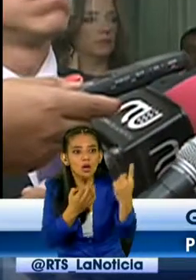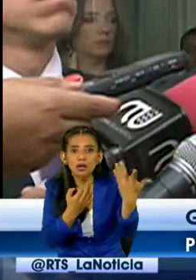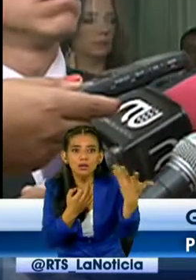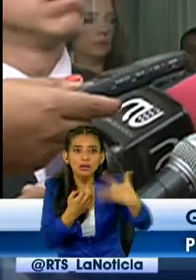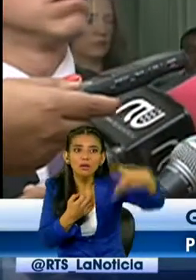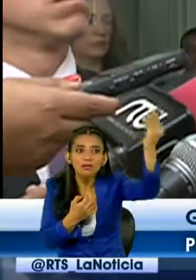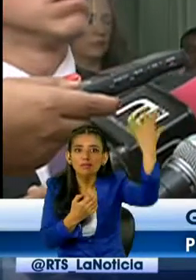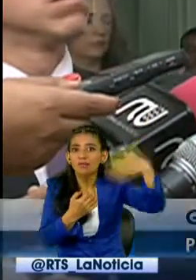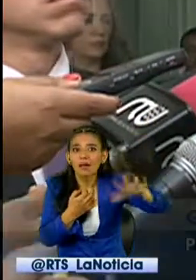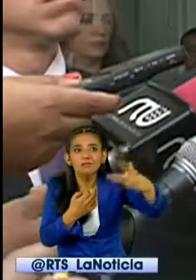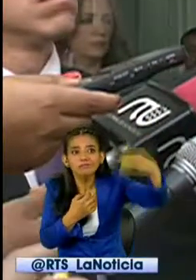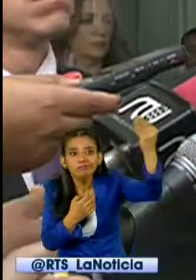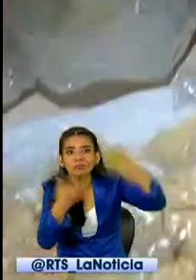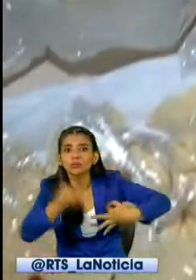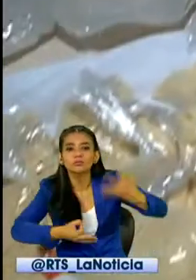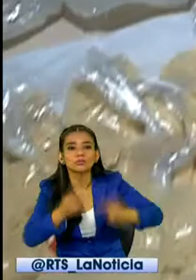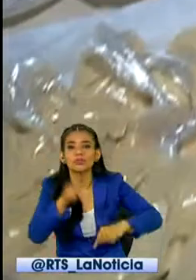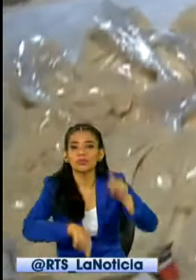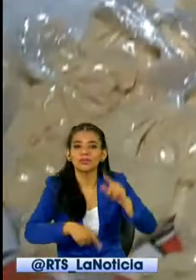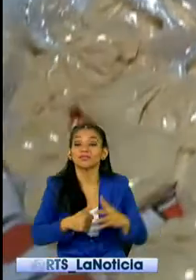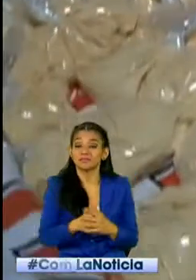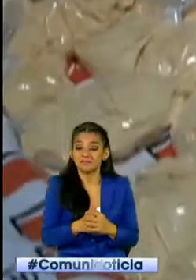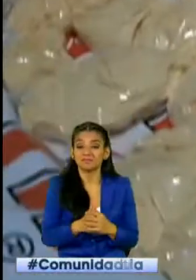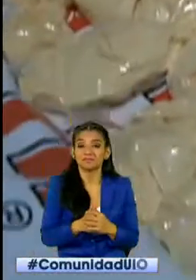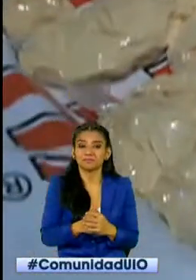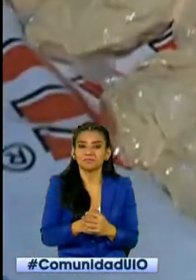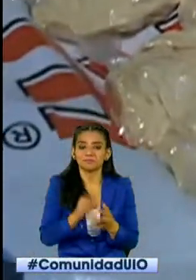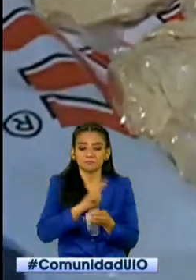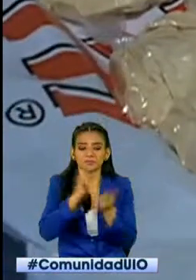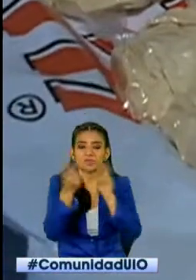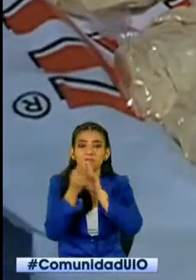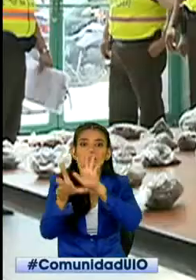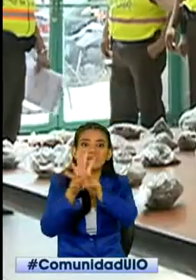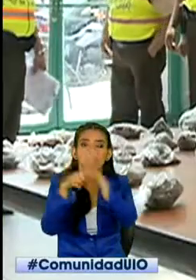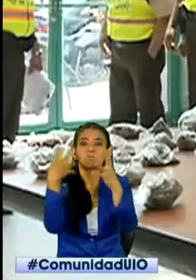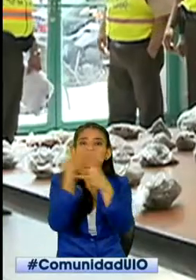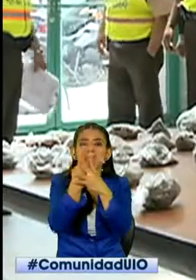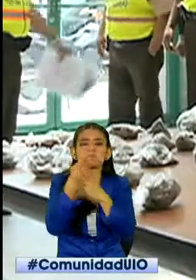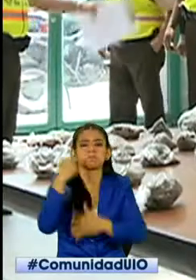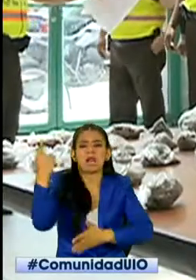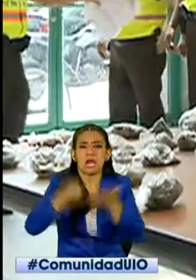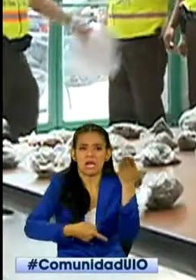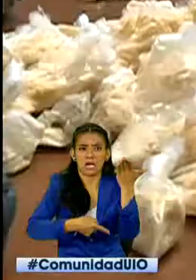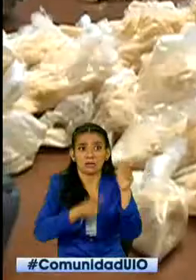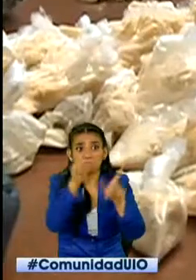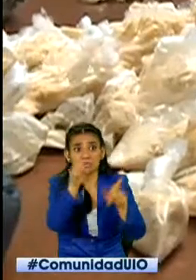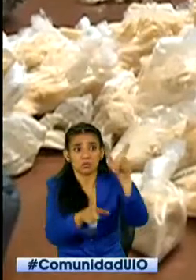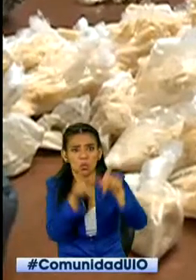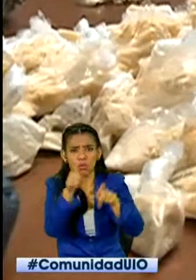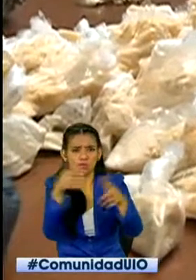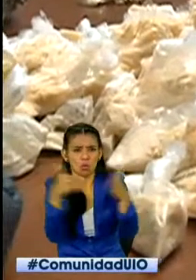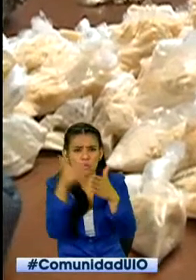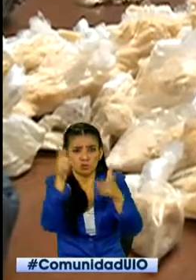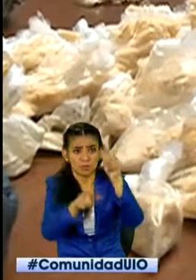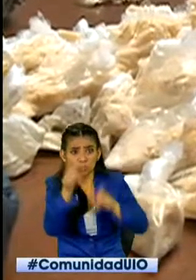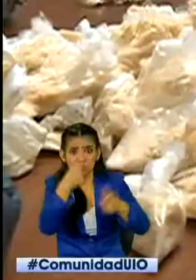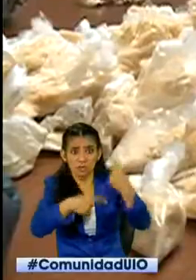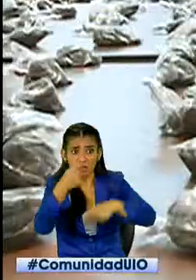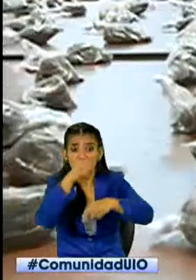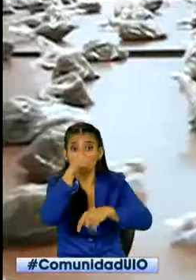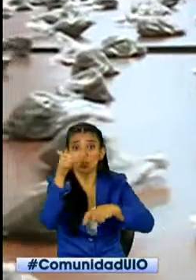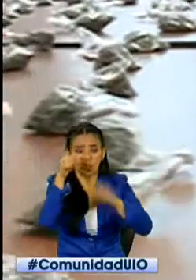ausencia del procesado. Se espera además una reforma al Código Penal para endurecer las penas en contra de los